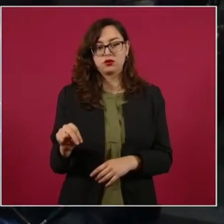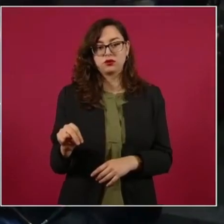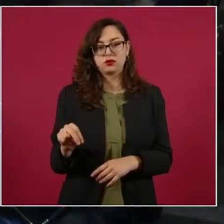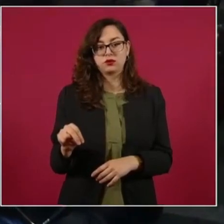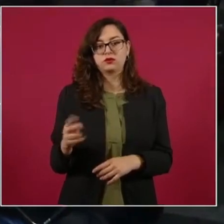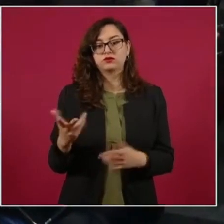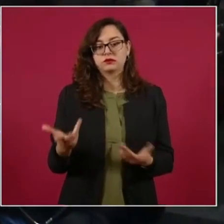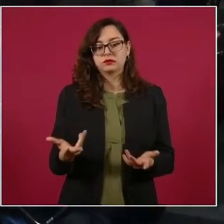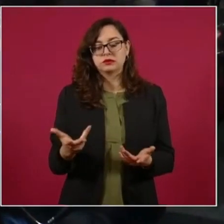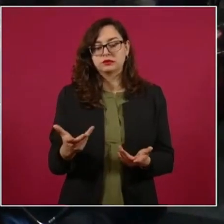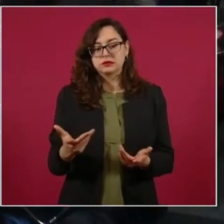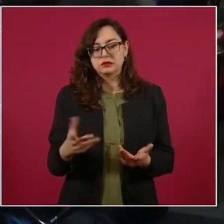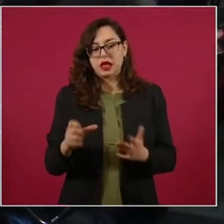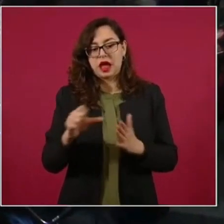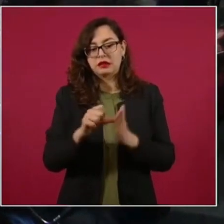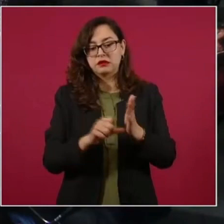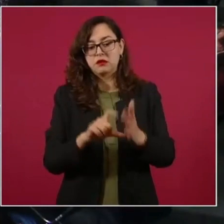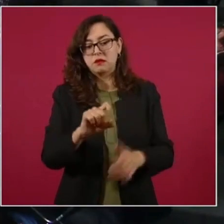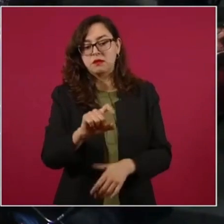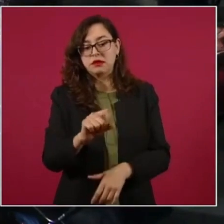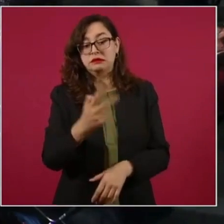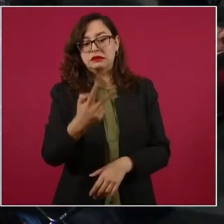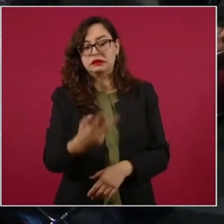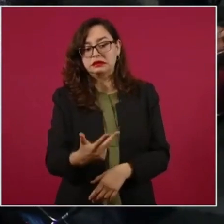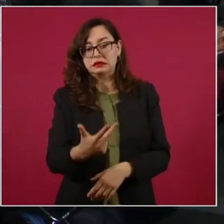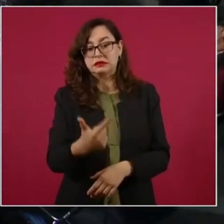en el artículo 27,